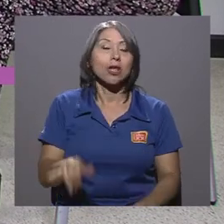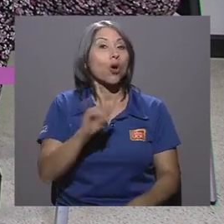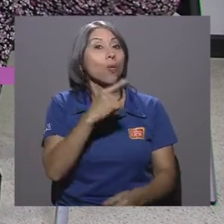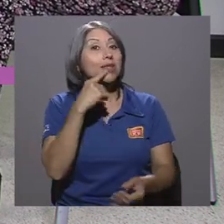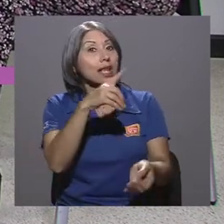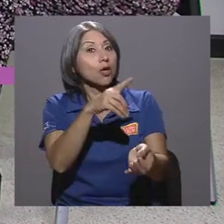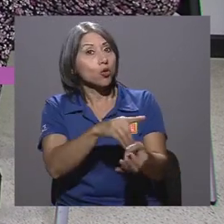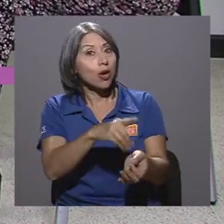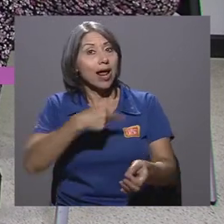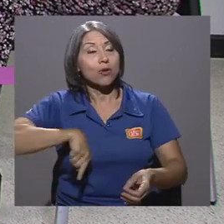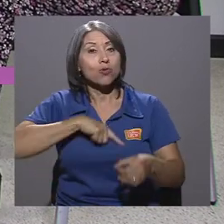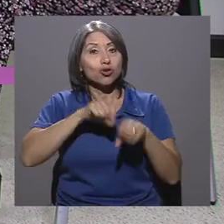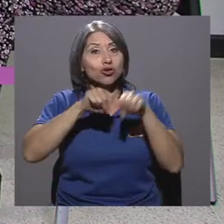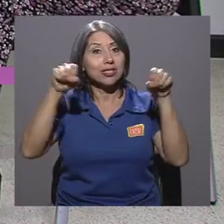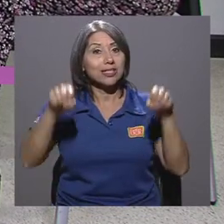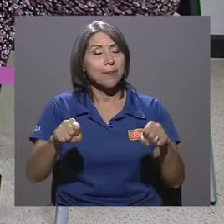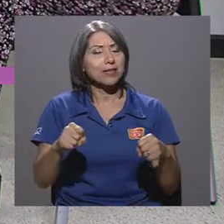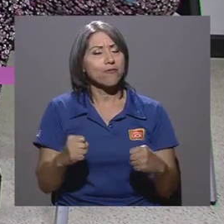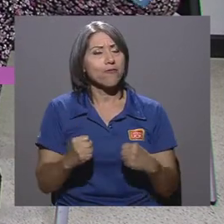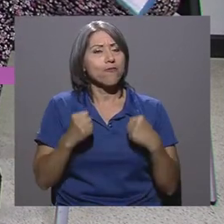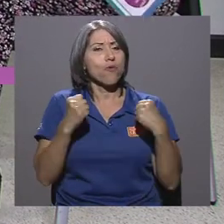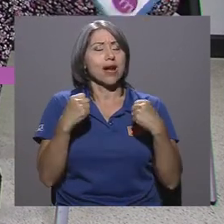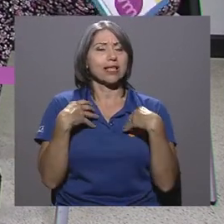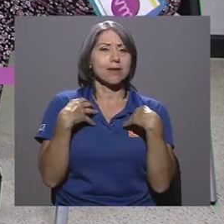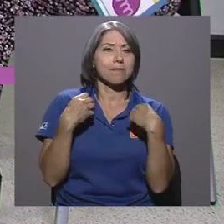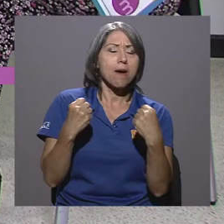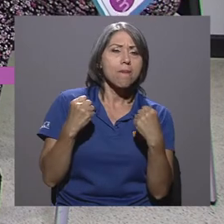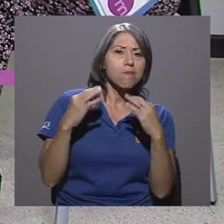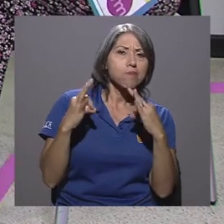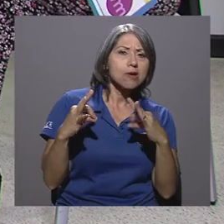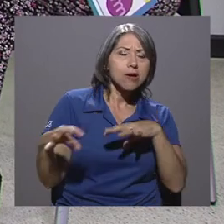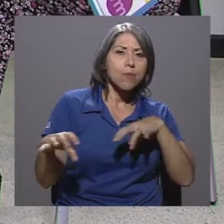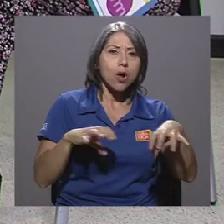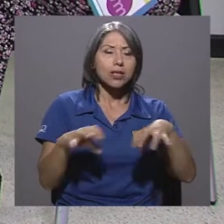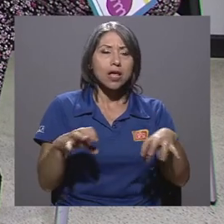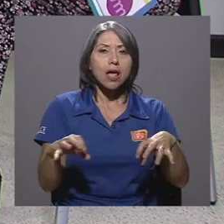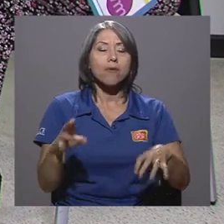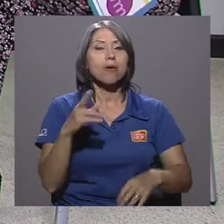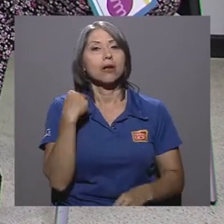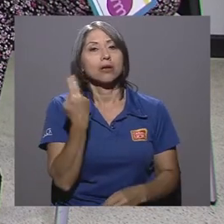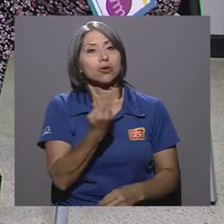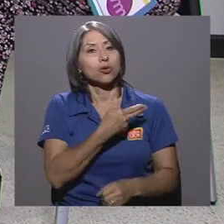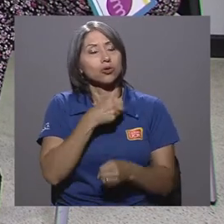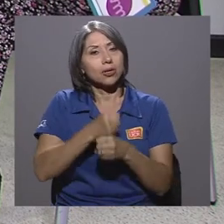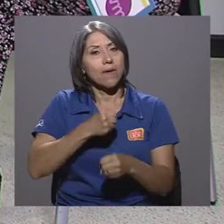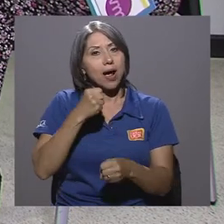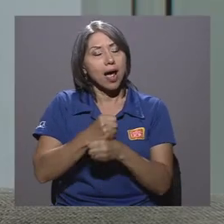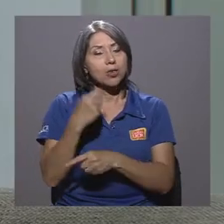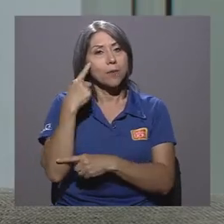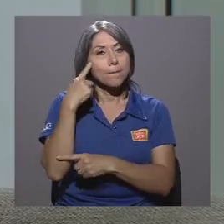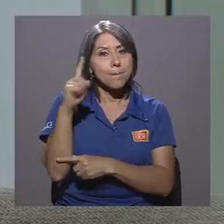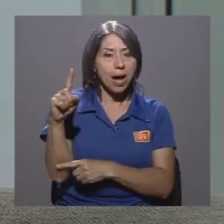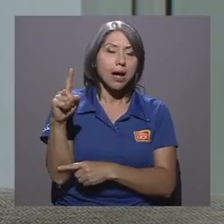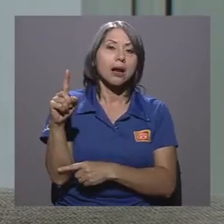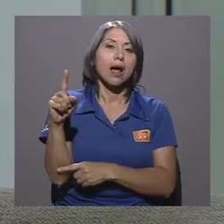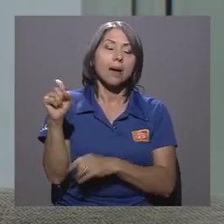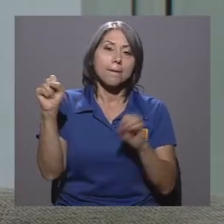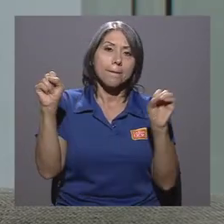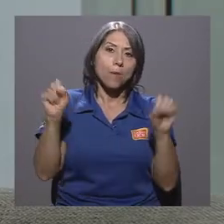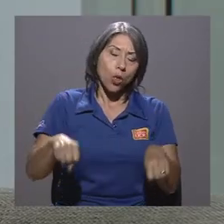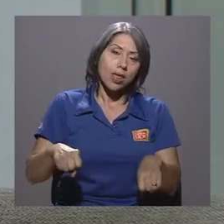es fuerte, es robusto en estos temas, es proactivo y bueno, estamos trabajando para justamente